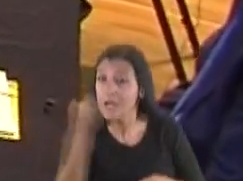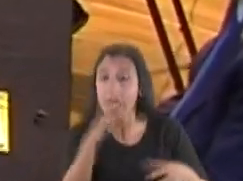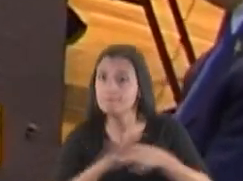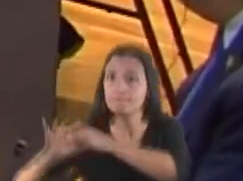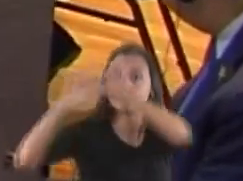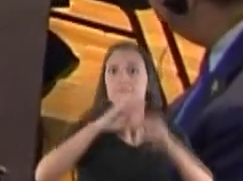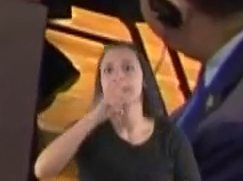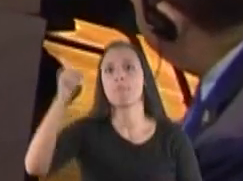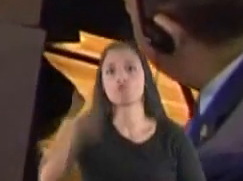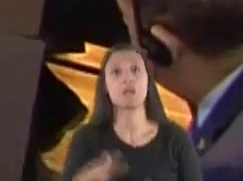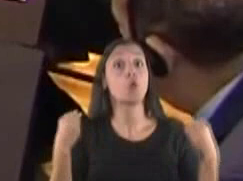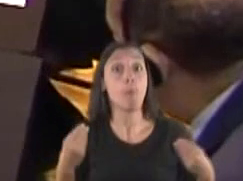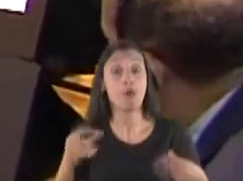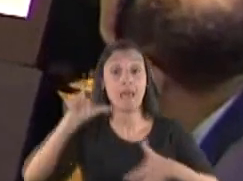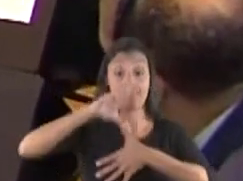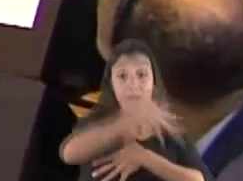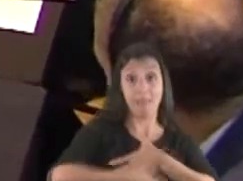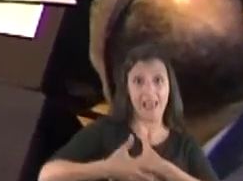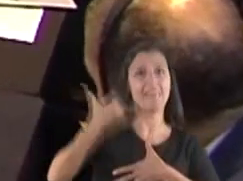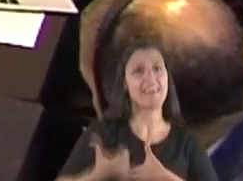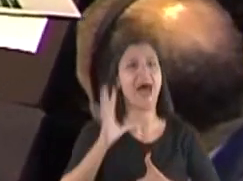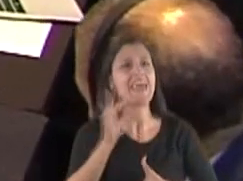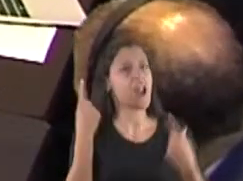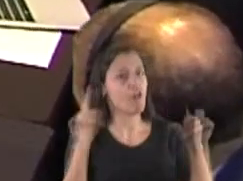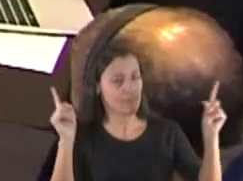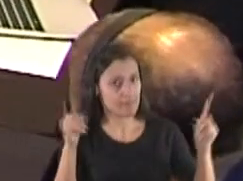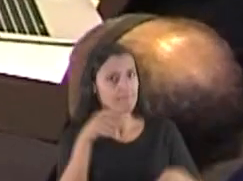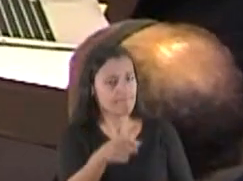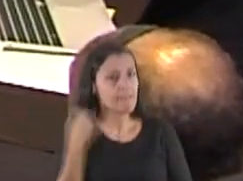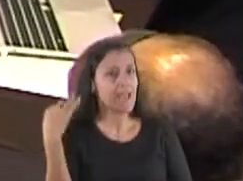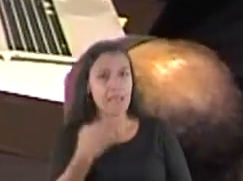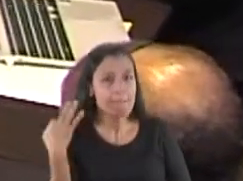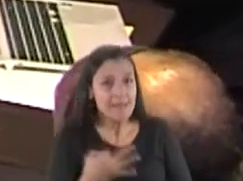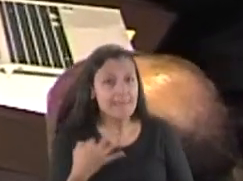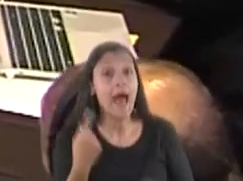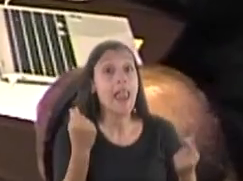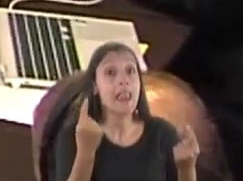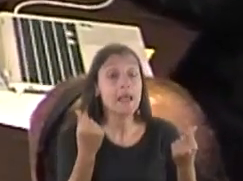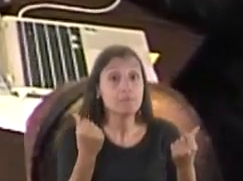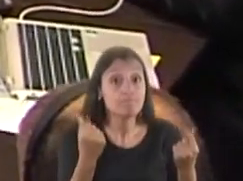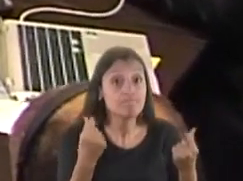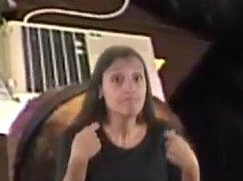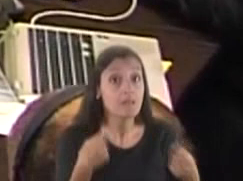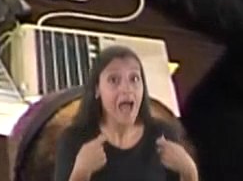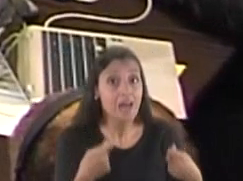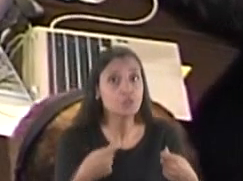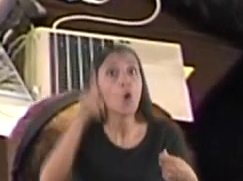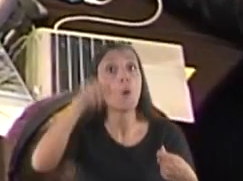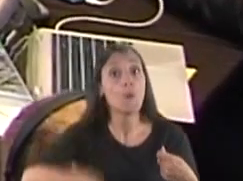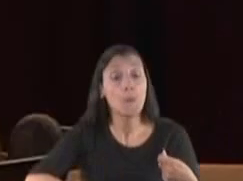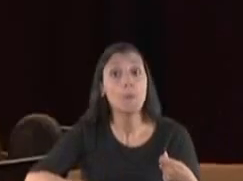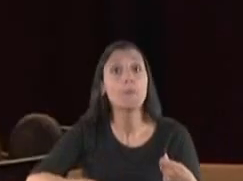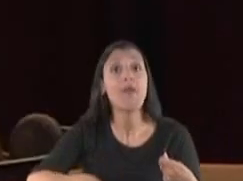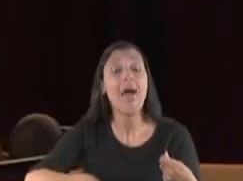qué? Porque nuestro continente tiene una particularidad, que sus costas son bañadas por el Océano Atlántico y por el